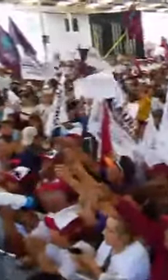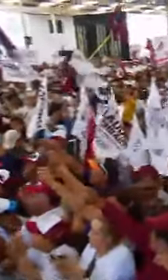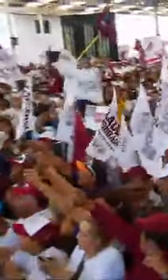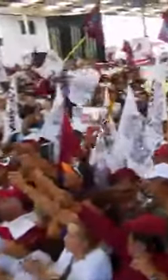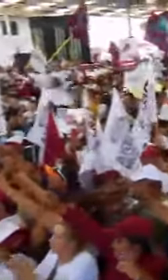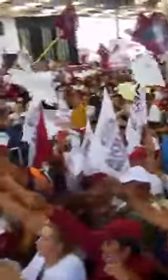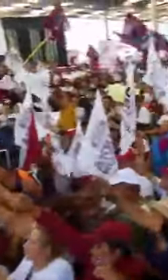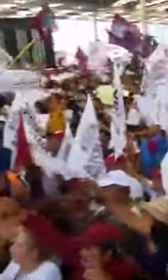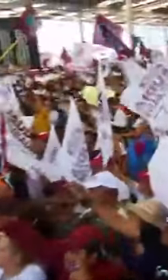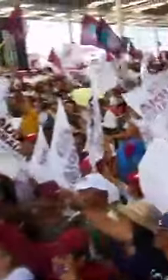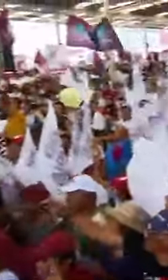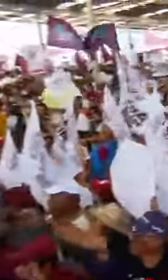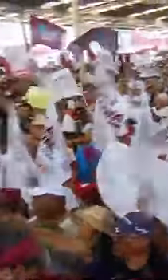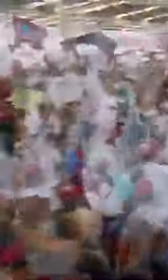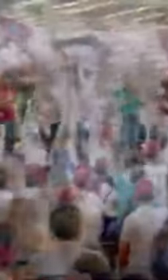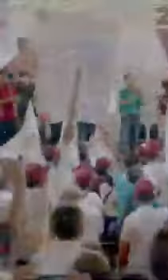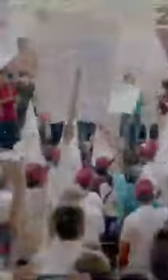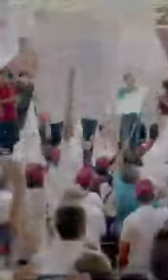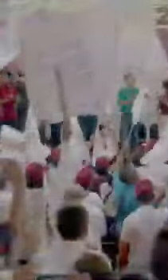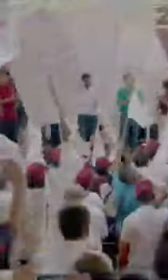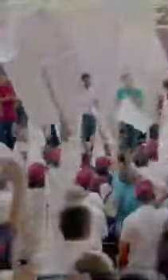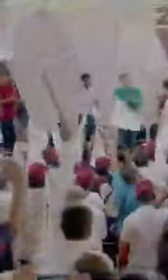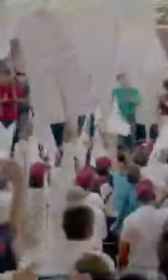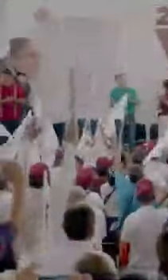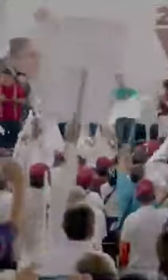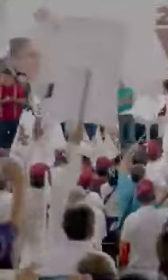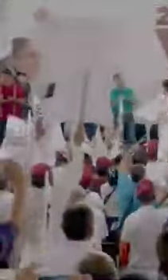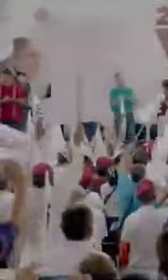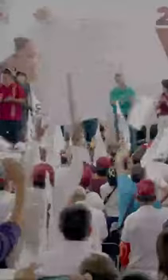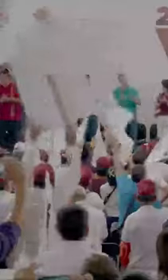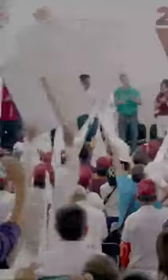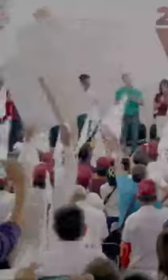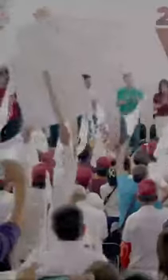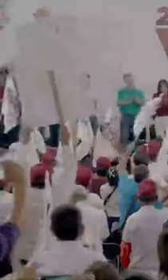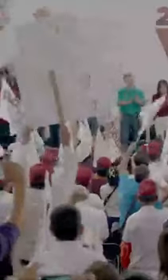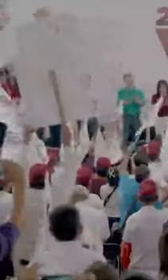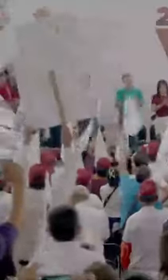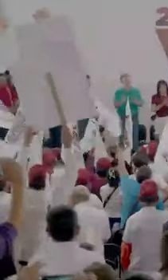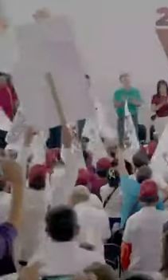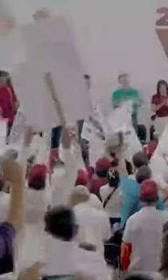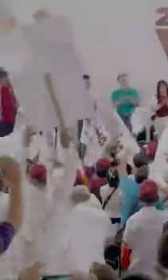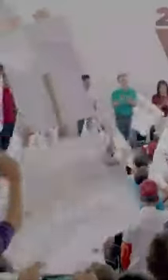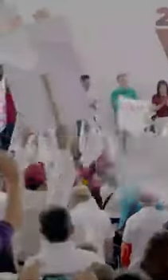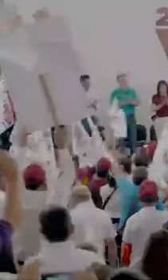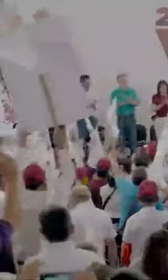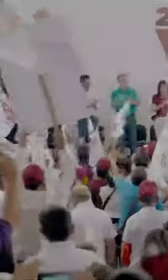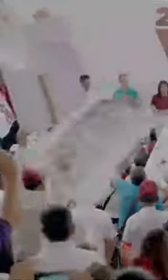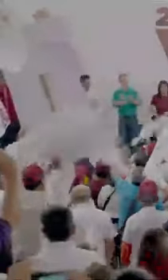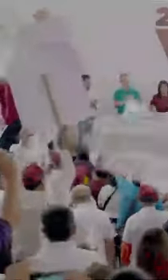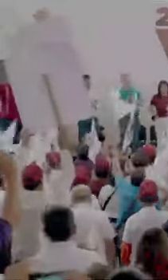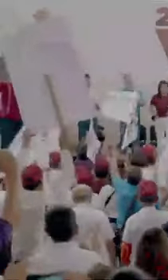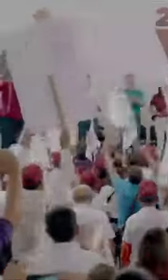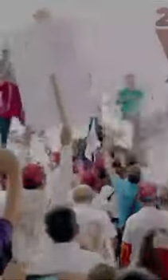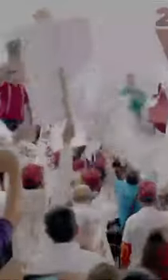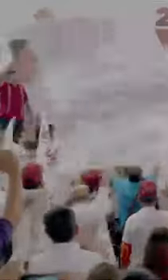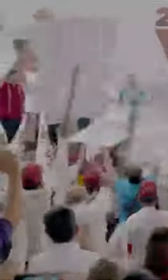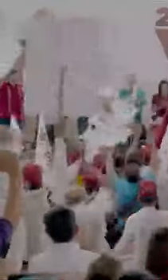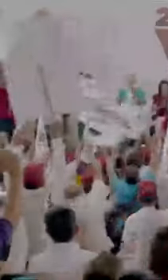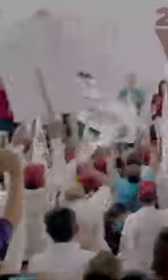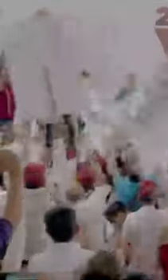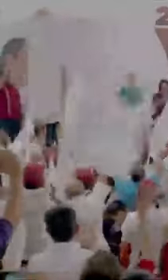Morena y coordinador general de la campaña de la doctora Claudia Sheinbaum Pardo.